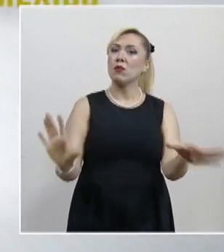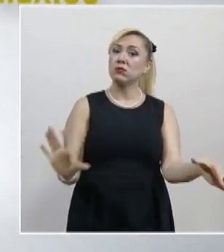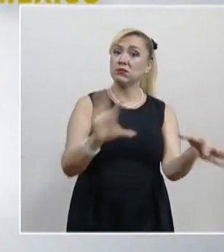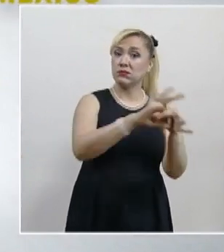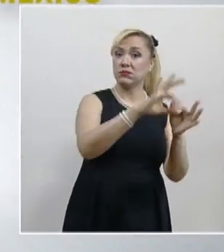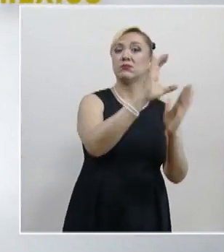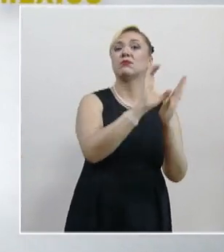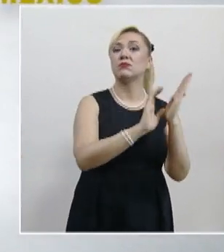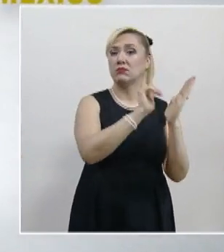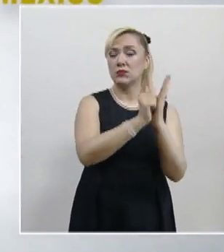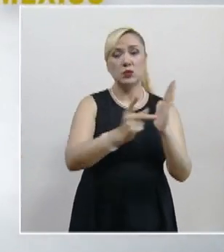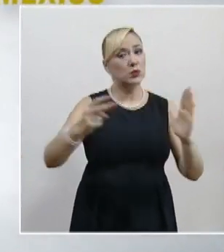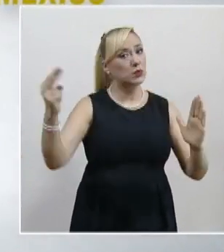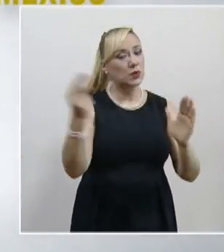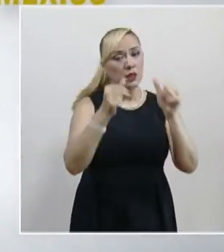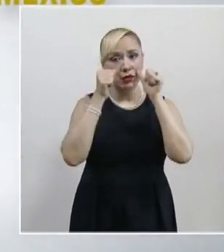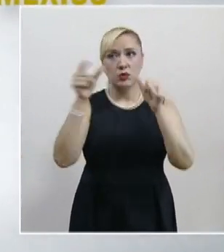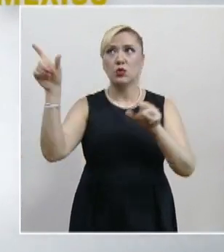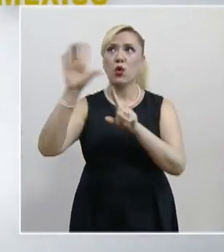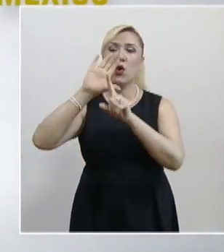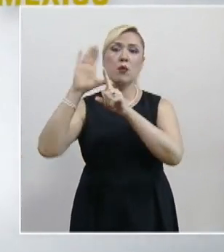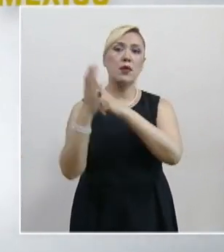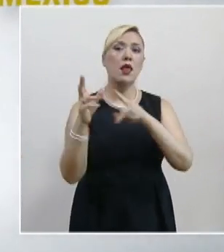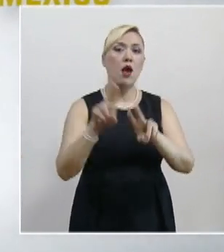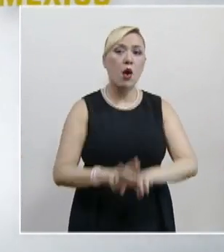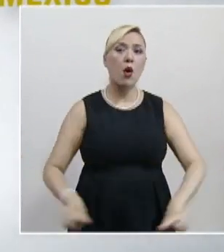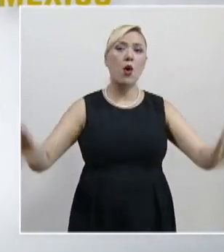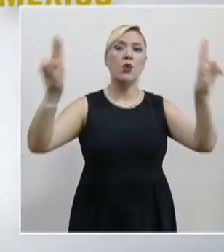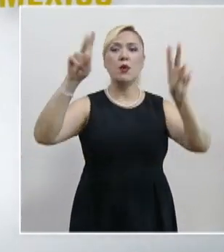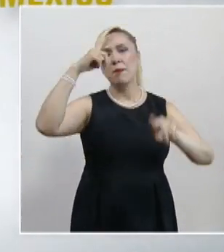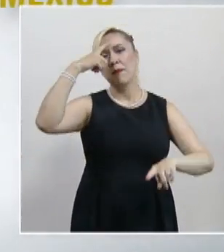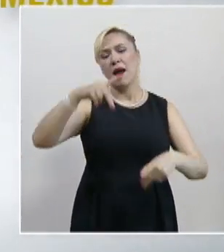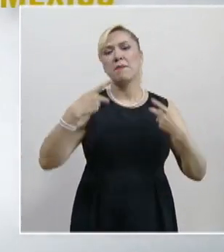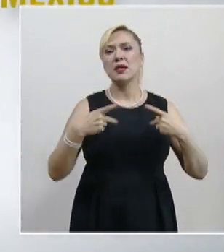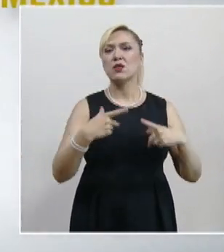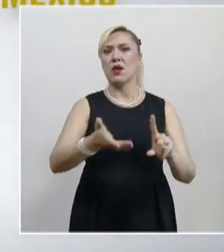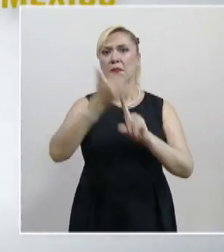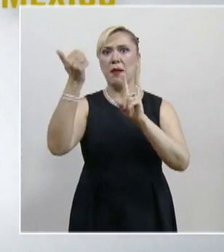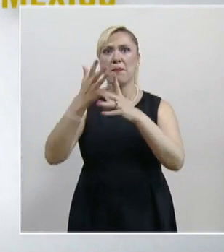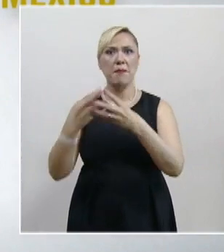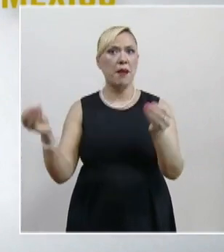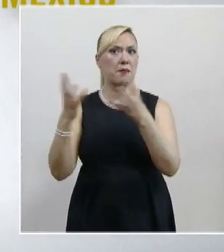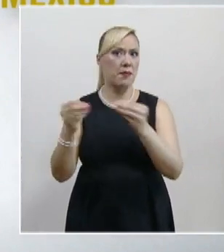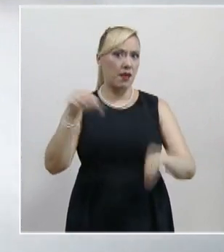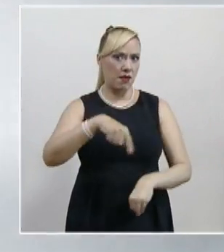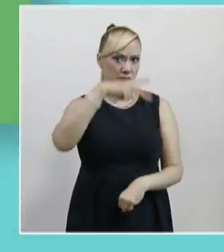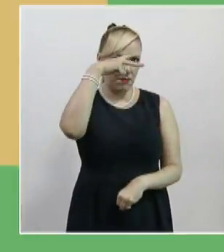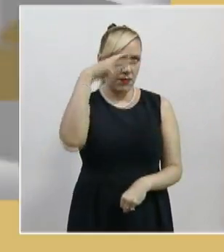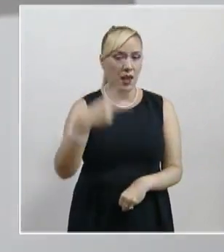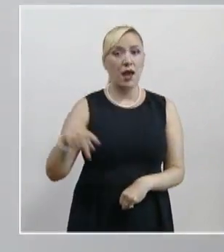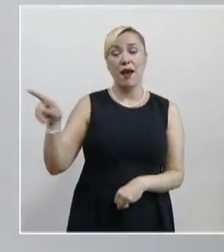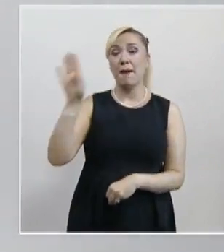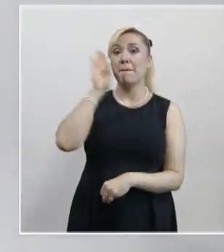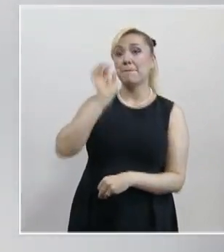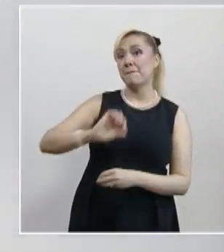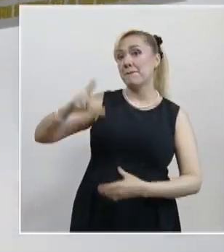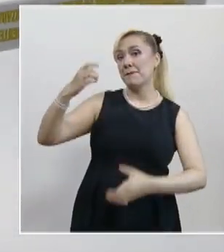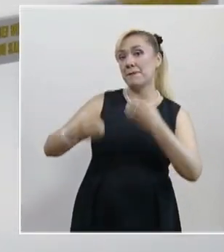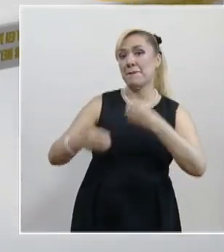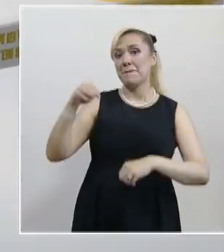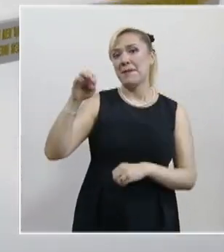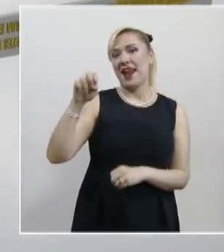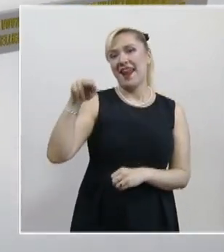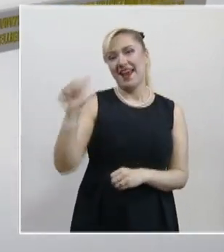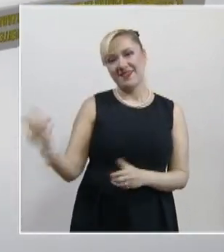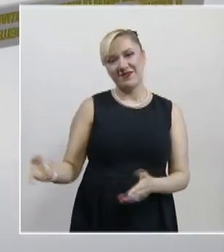de las acciones urgentes del Comité de Naciones Unidas contra la Desaparición Forzada en México. Participa el ministro Alfredo Gutiérrez